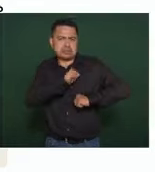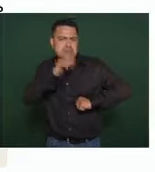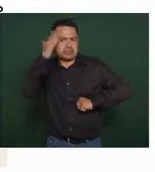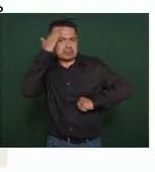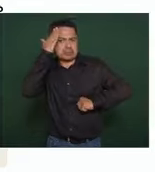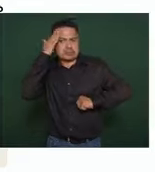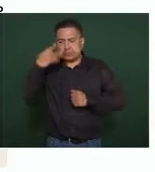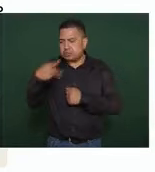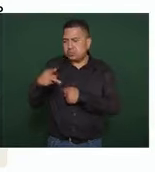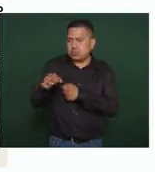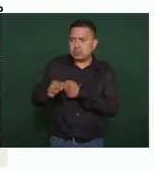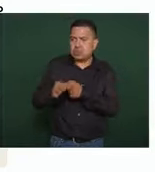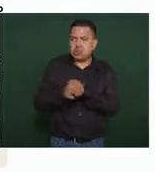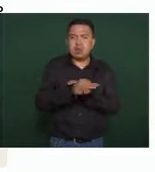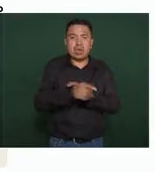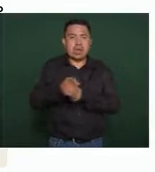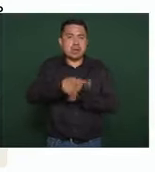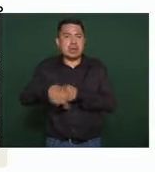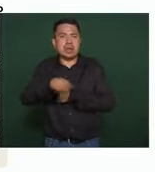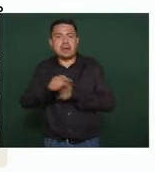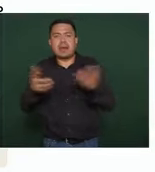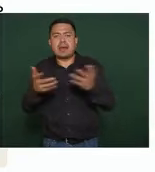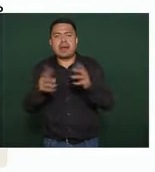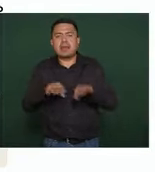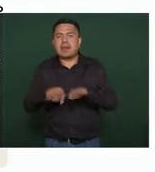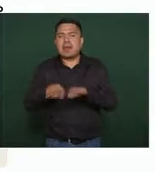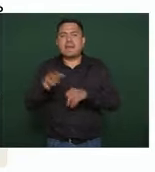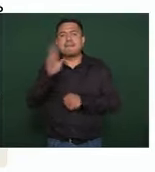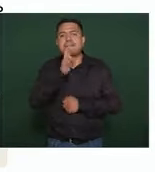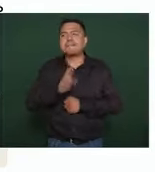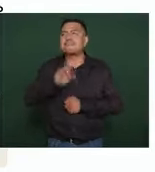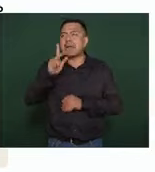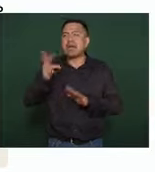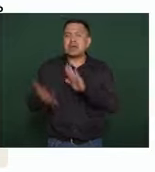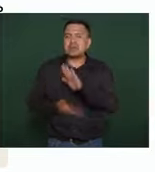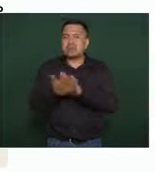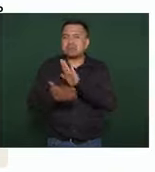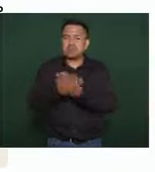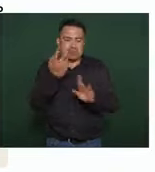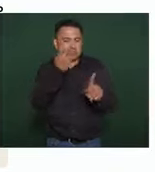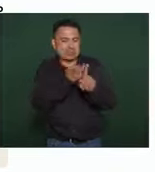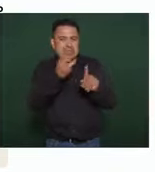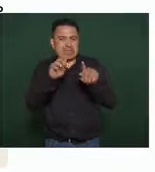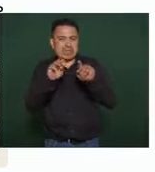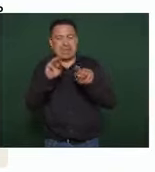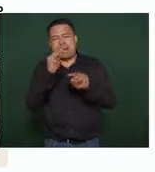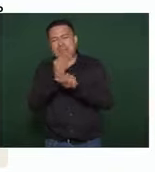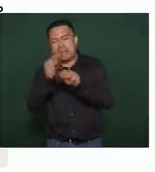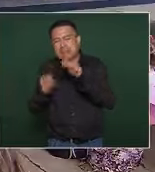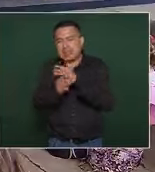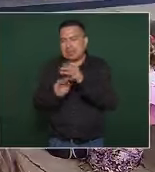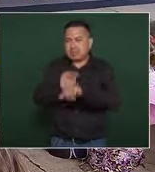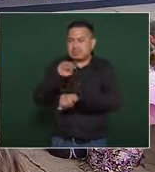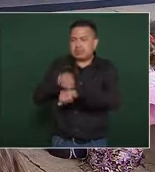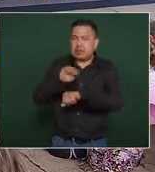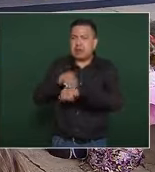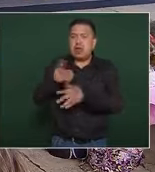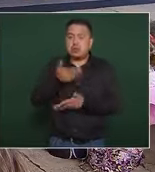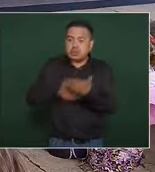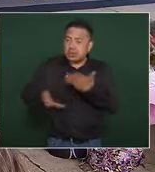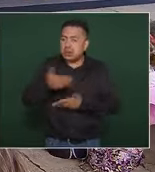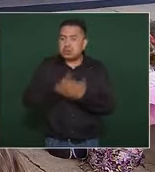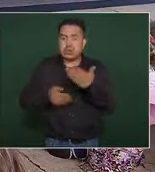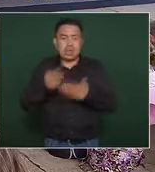comunitarios para que ellos hagan los trabajos de mejoramiento y restauración de estos equipamientos. Se han socializado los